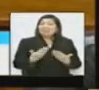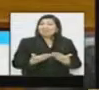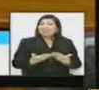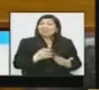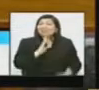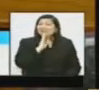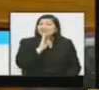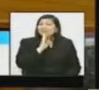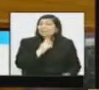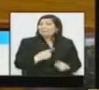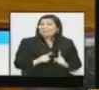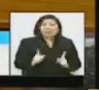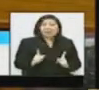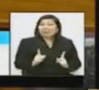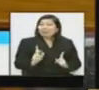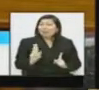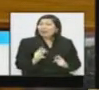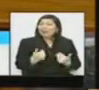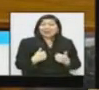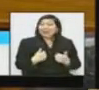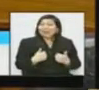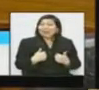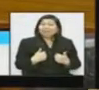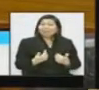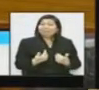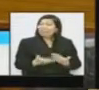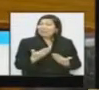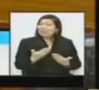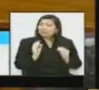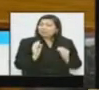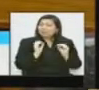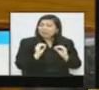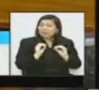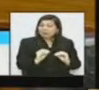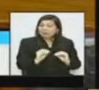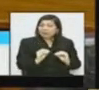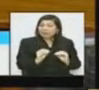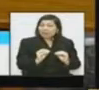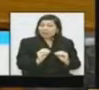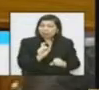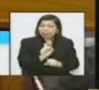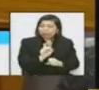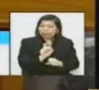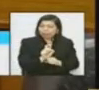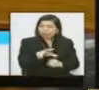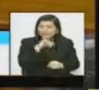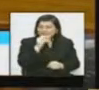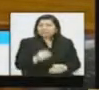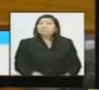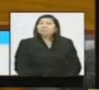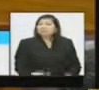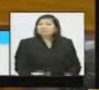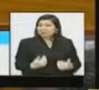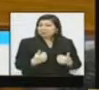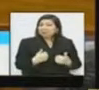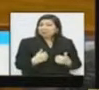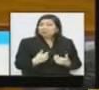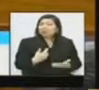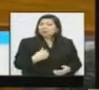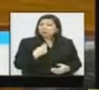no se aplica la política propuesta política especial sometido al